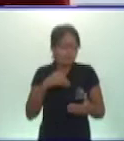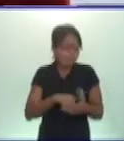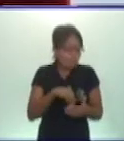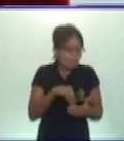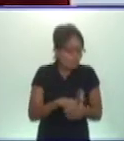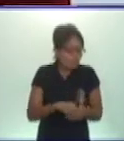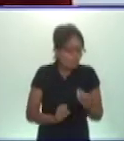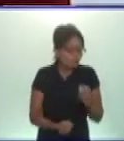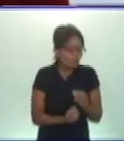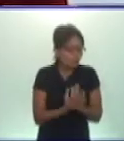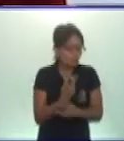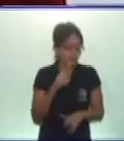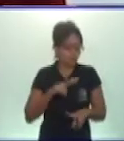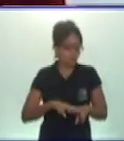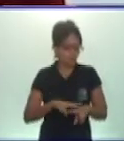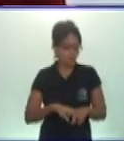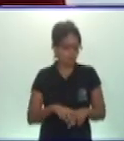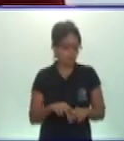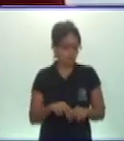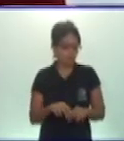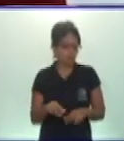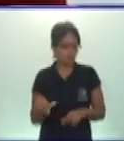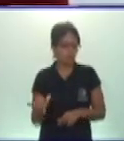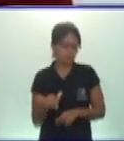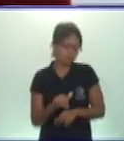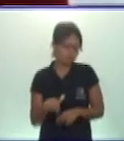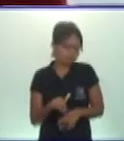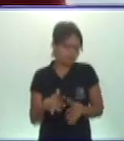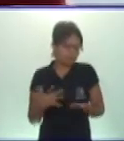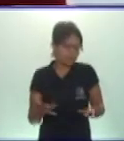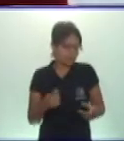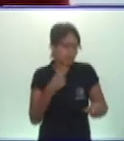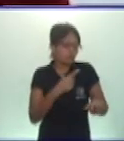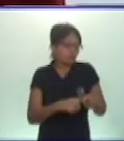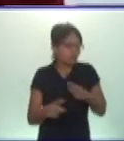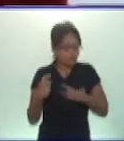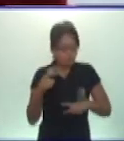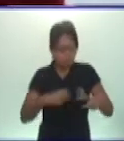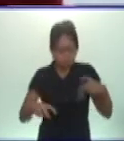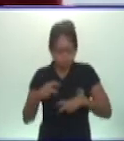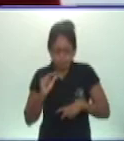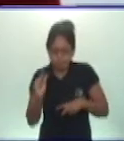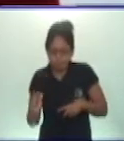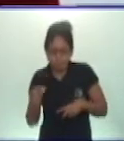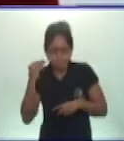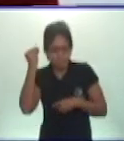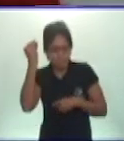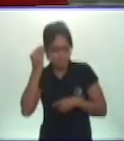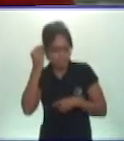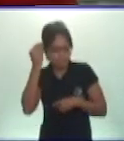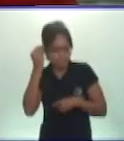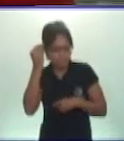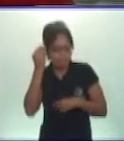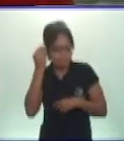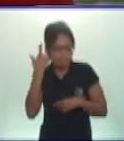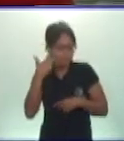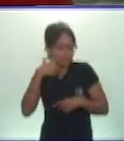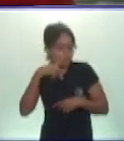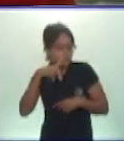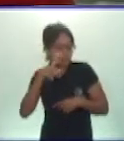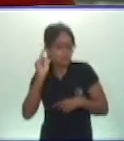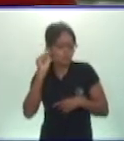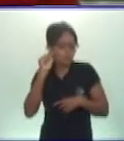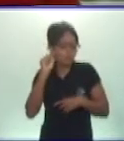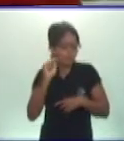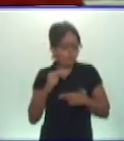Habana. Pero también hay investigadores que presuponen que quizás el acto de fundación se produjo